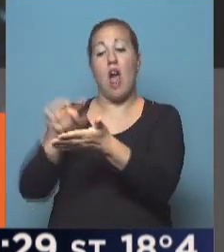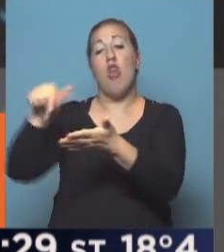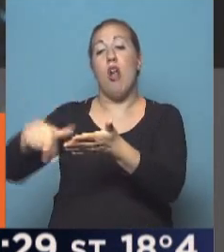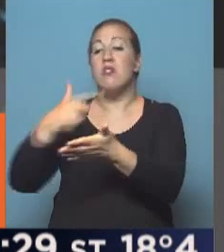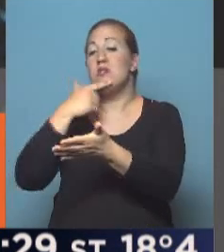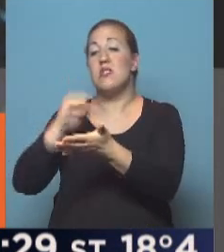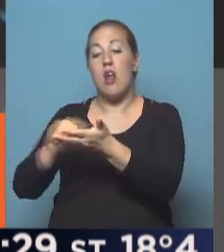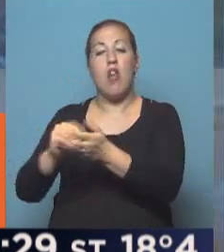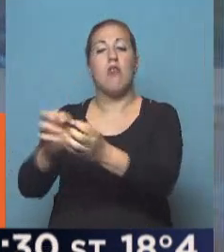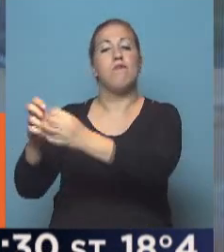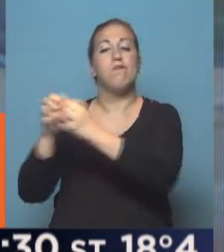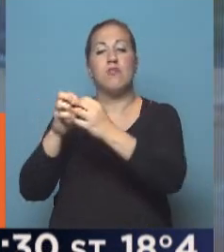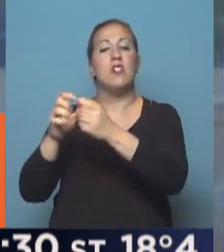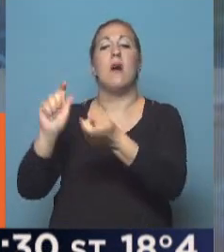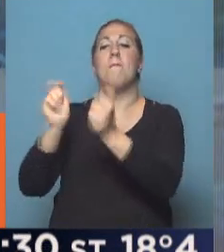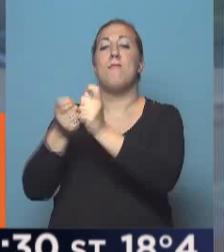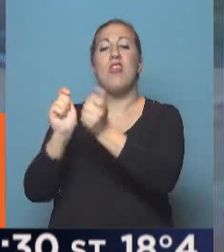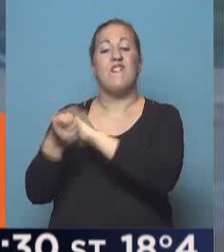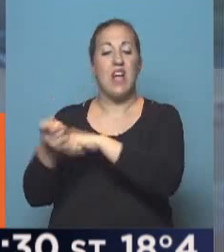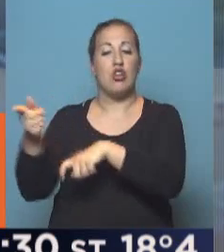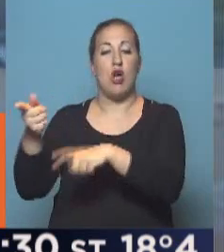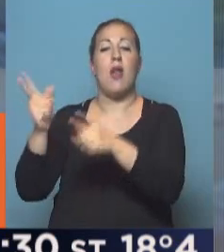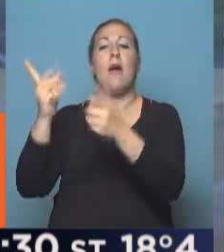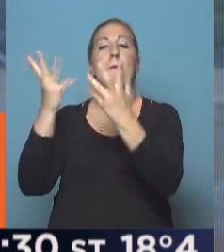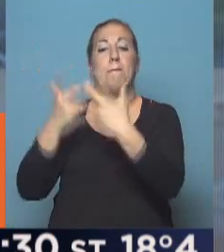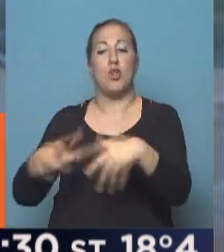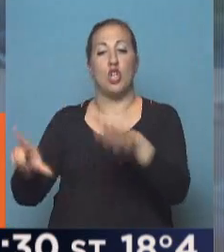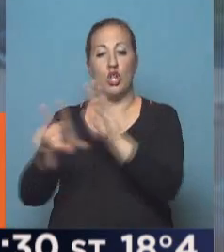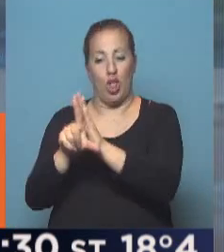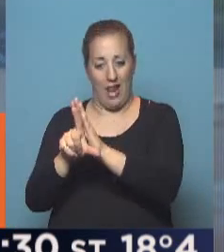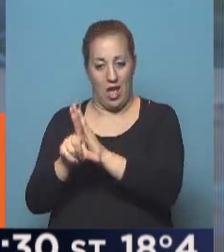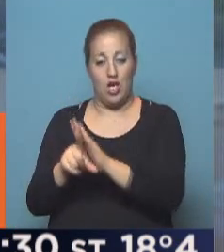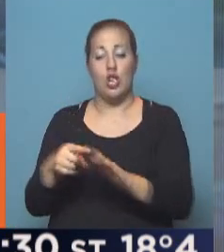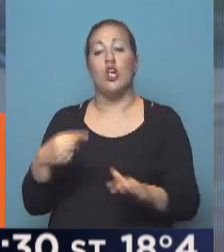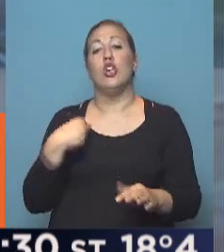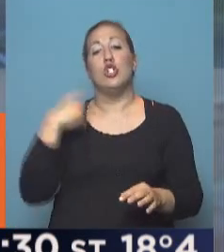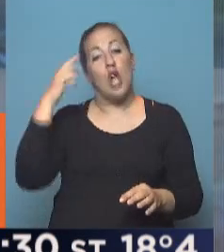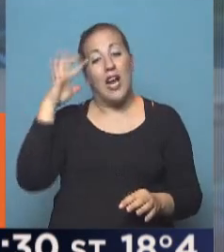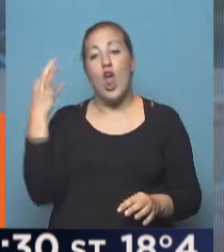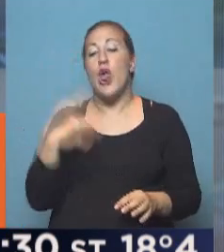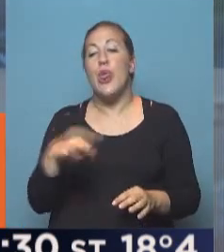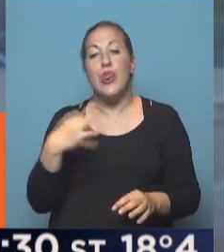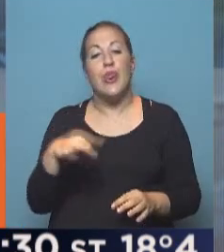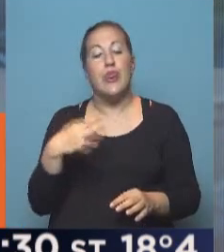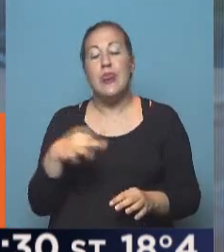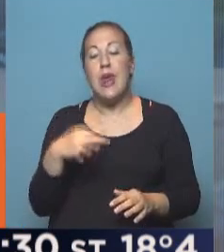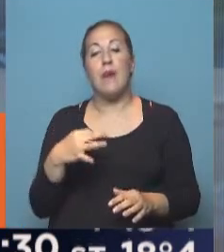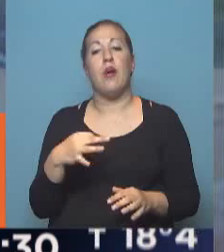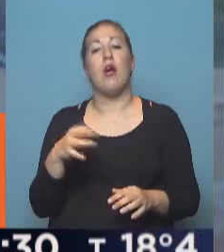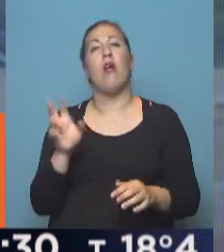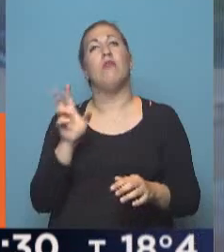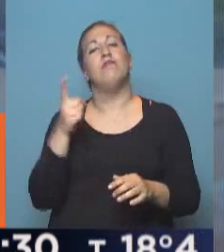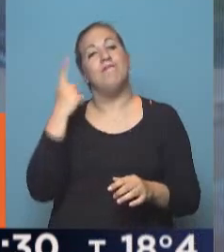justamente las modificaciones a ese proyecto de ley yo creo que debe intentar construirse una